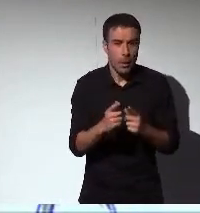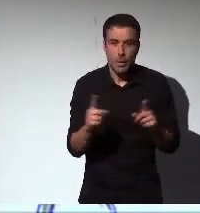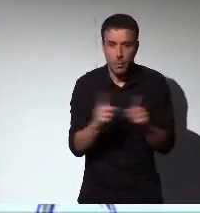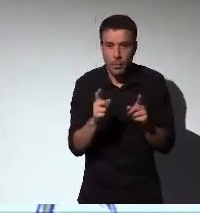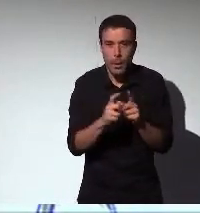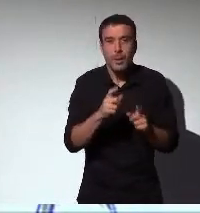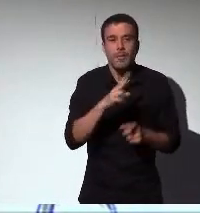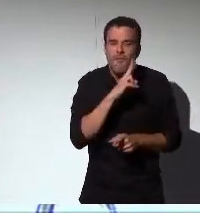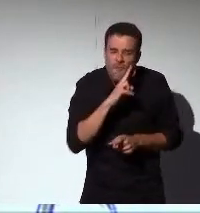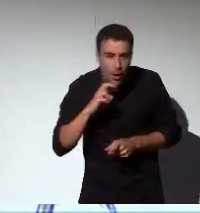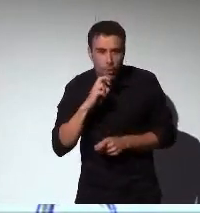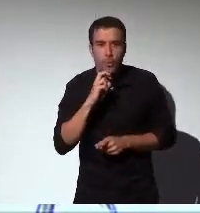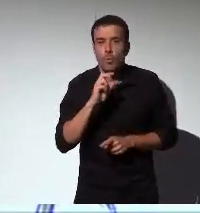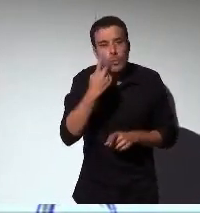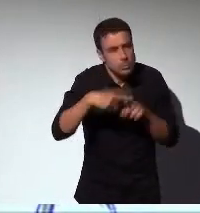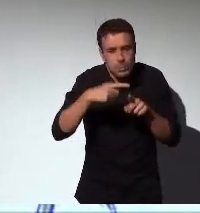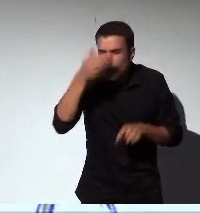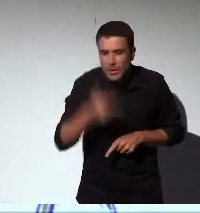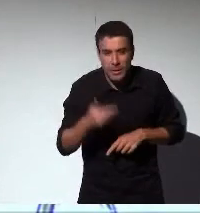participación ciudadana.